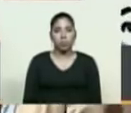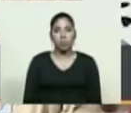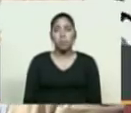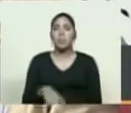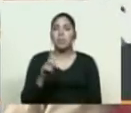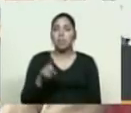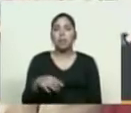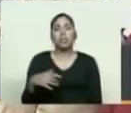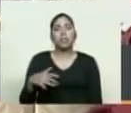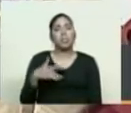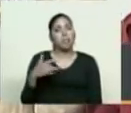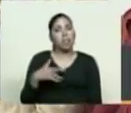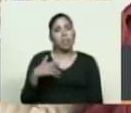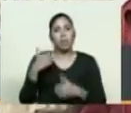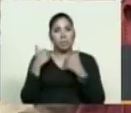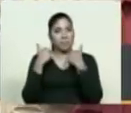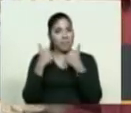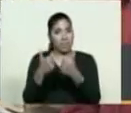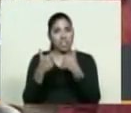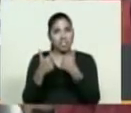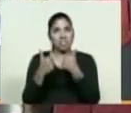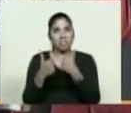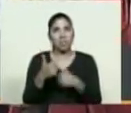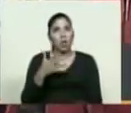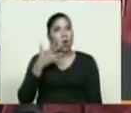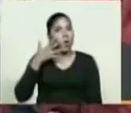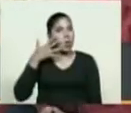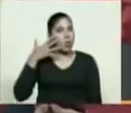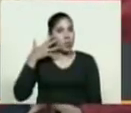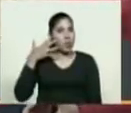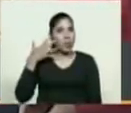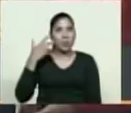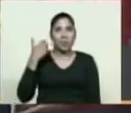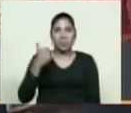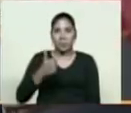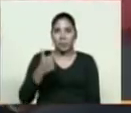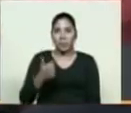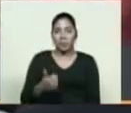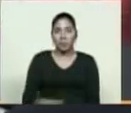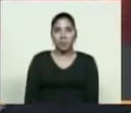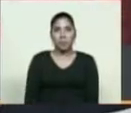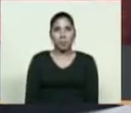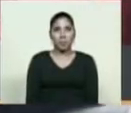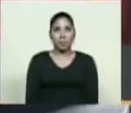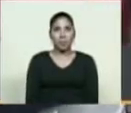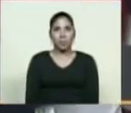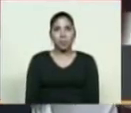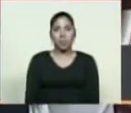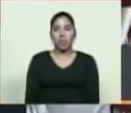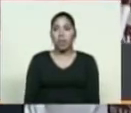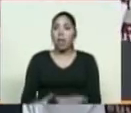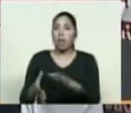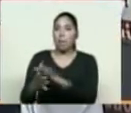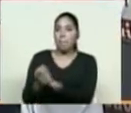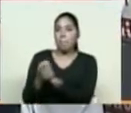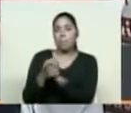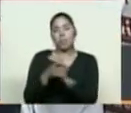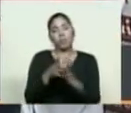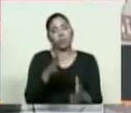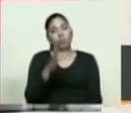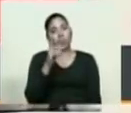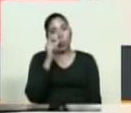sentimos extraordinariamente orgullosos de nuestros compatriotas, mujeres y hombres, que